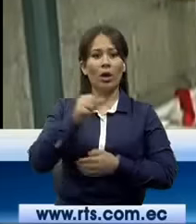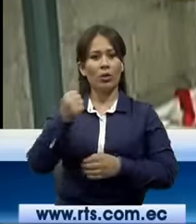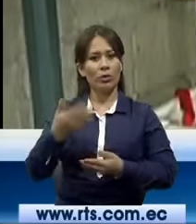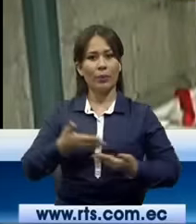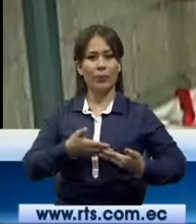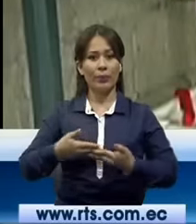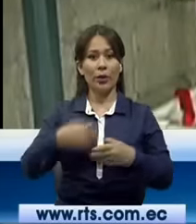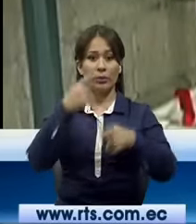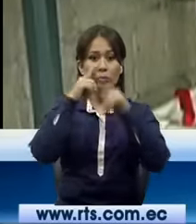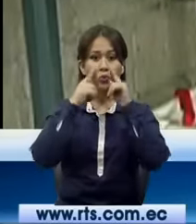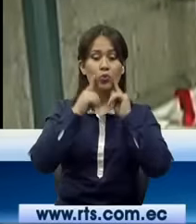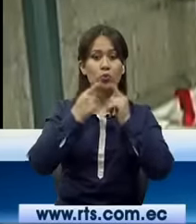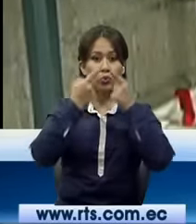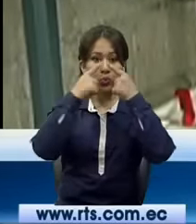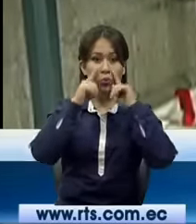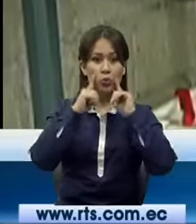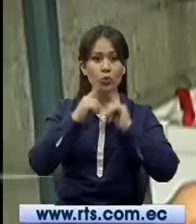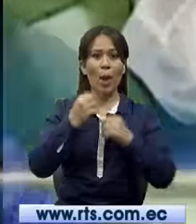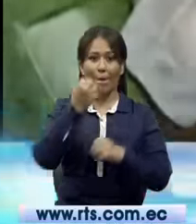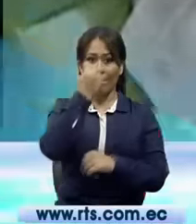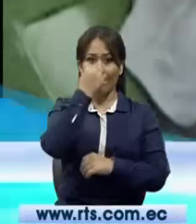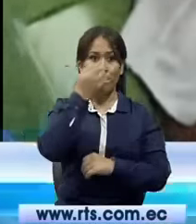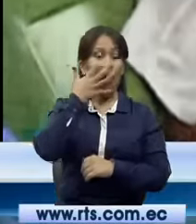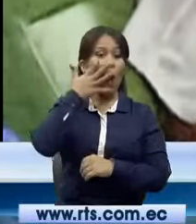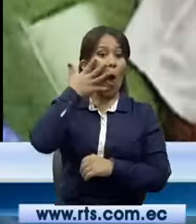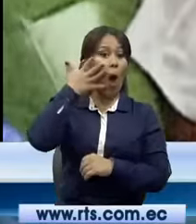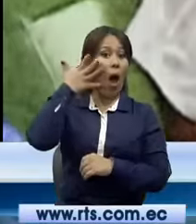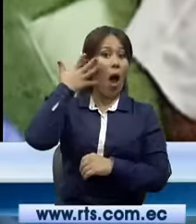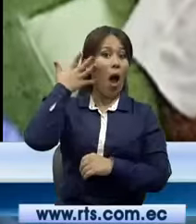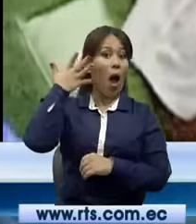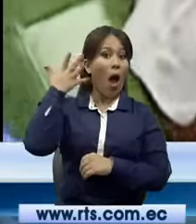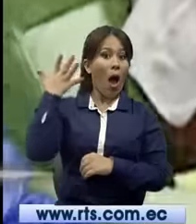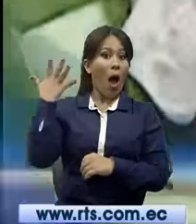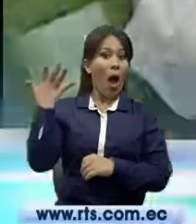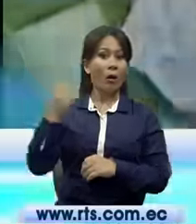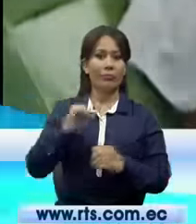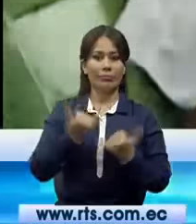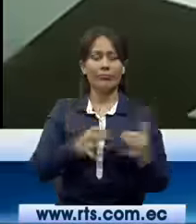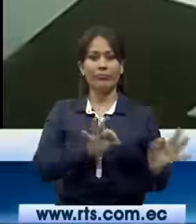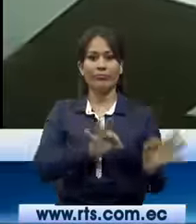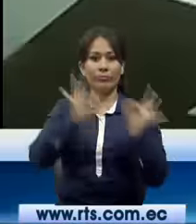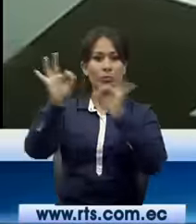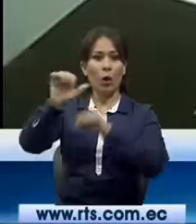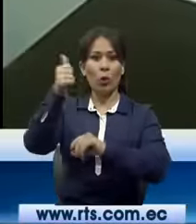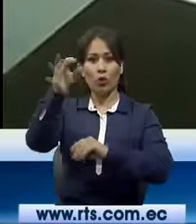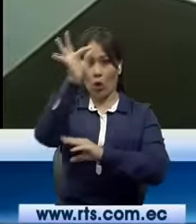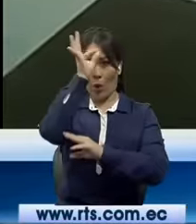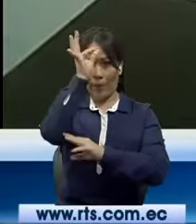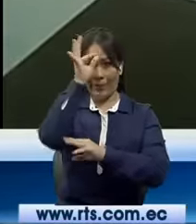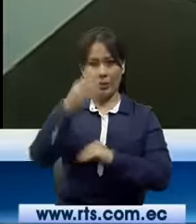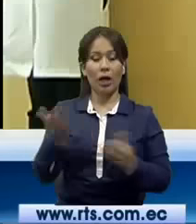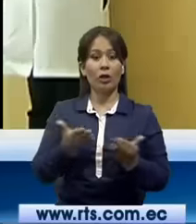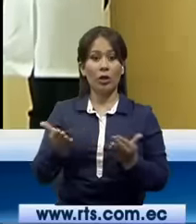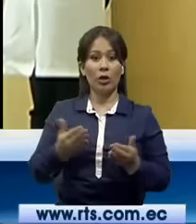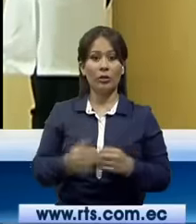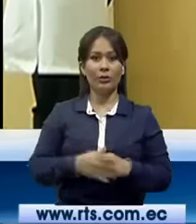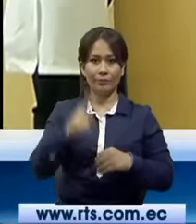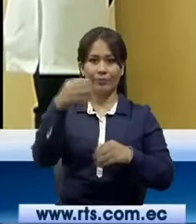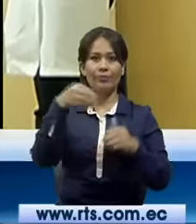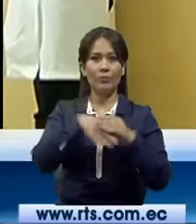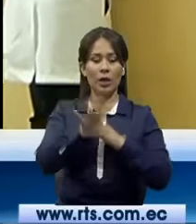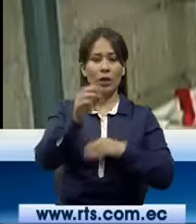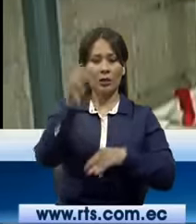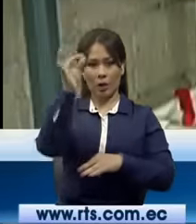que lloraba, se ponía moradita. Su cuadro se agravó y fue trasladada a otra casa de salud, donde tuvo que ser